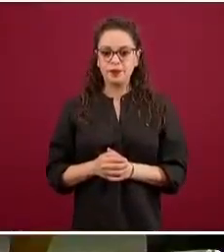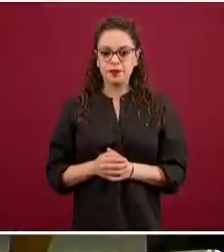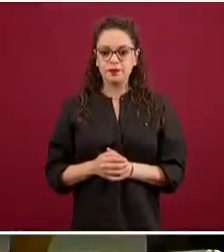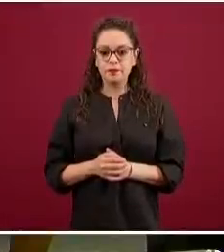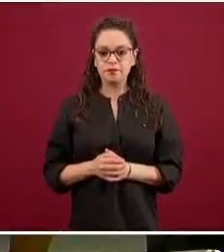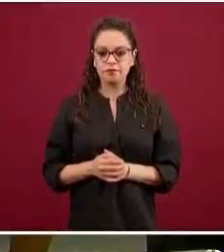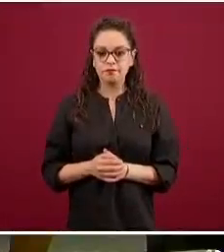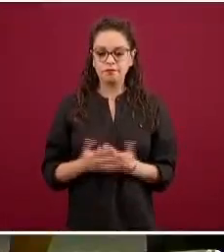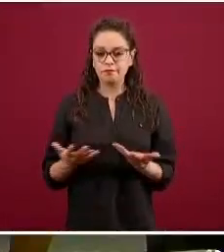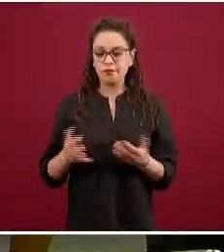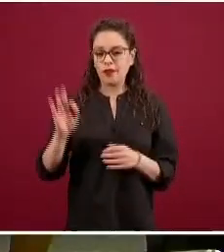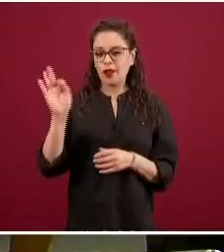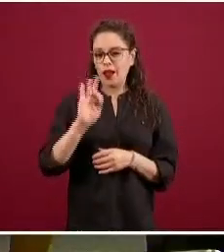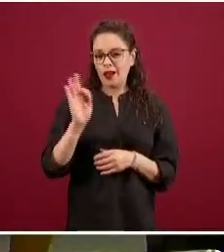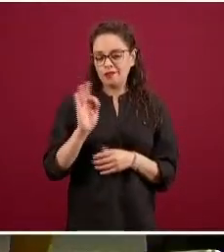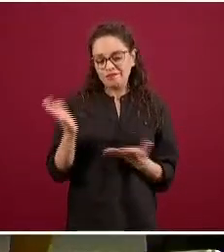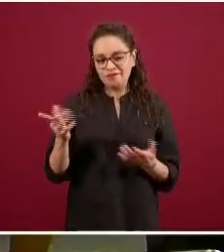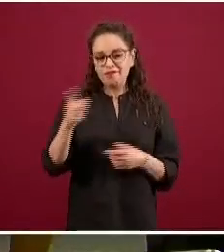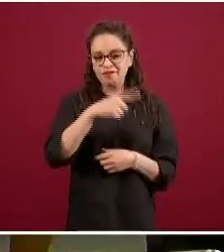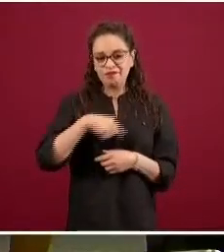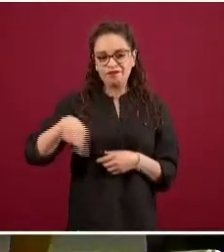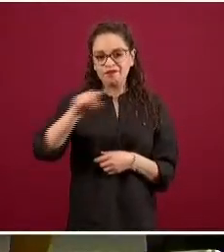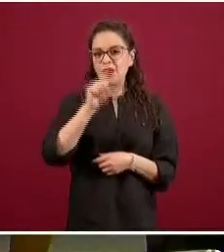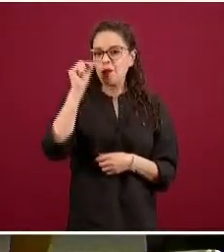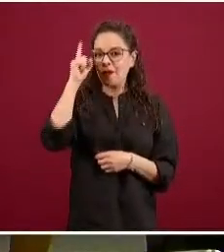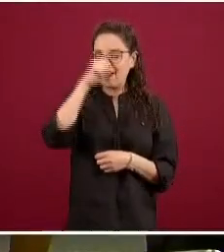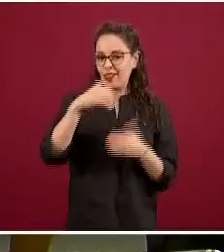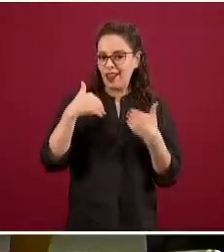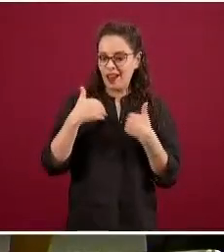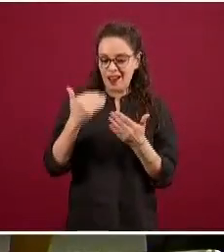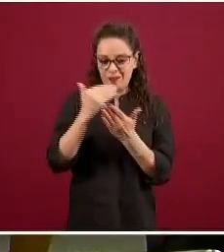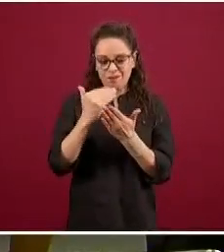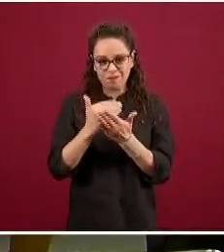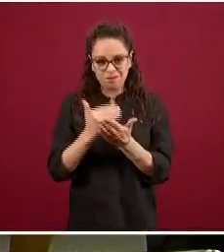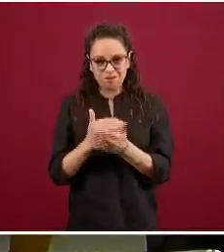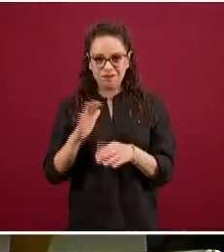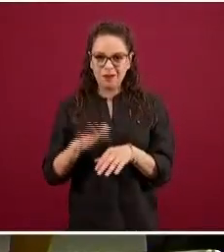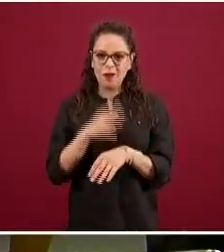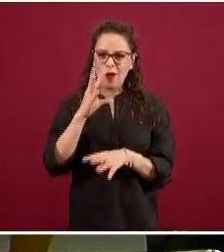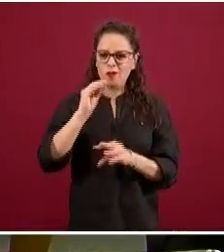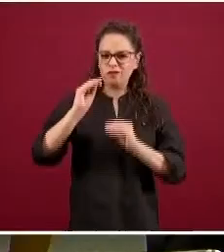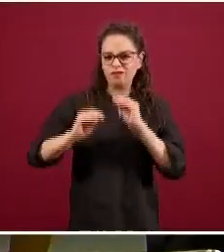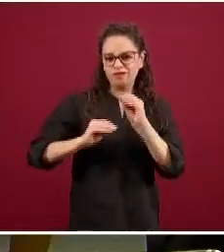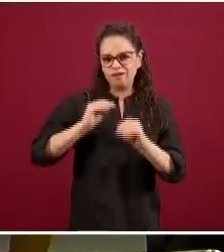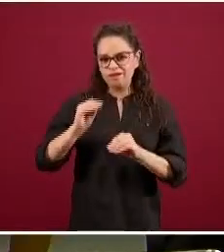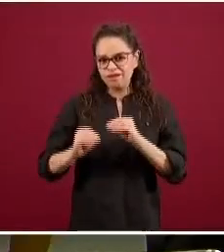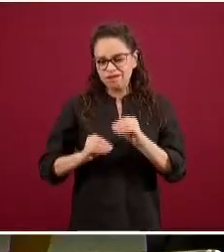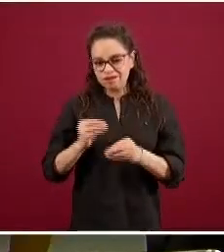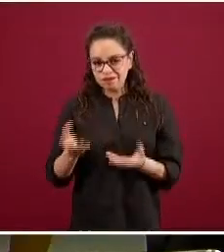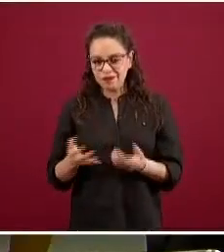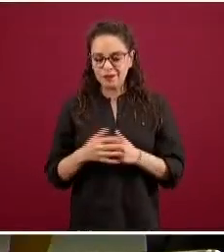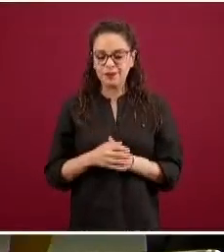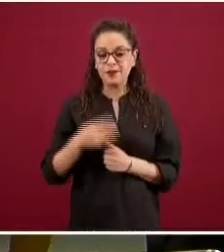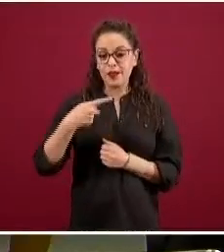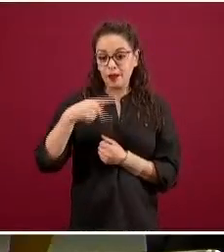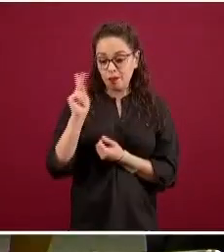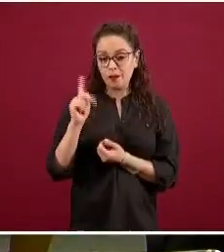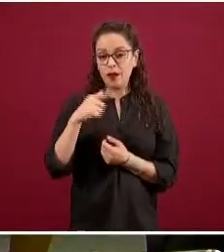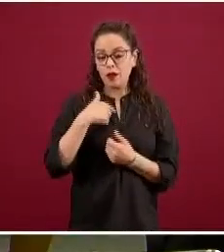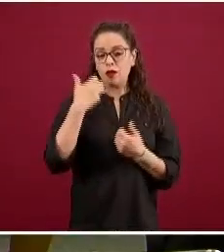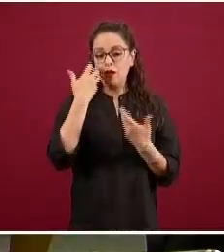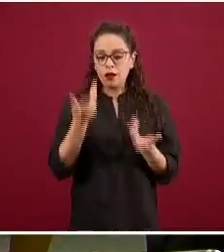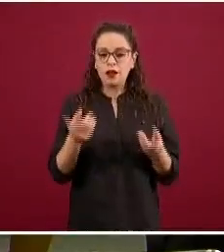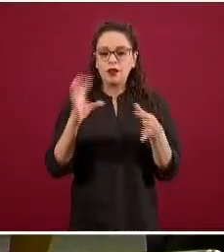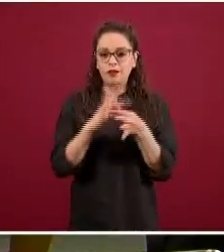Quizá esto es demasiado técnico para la población, espero que sea de interés. Trato de expresarlo en términos no